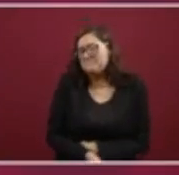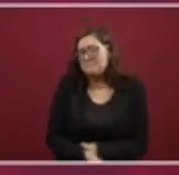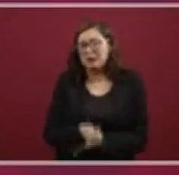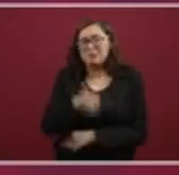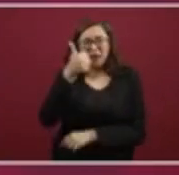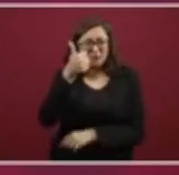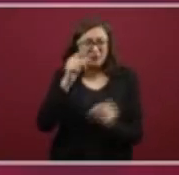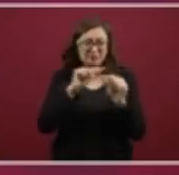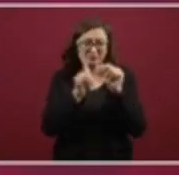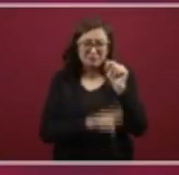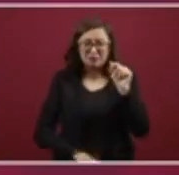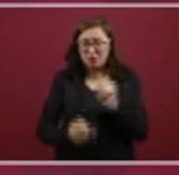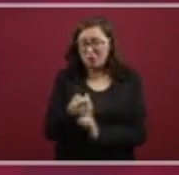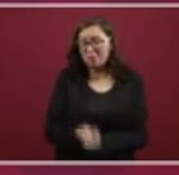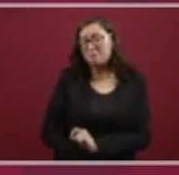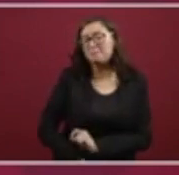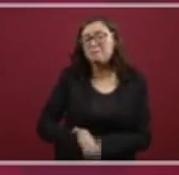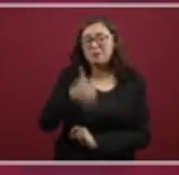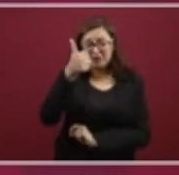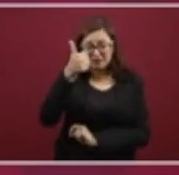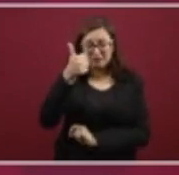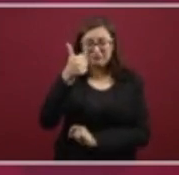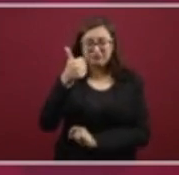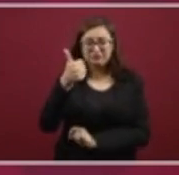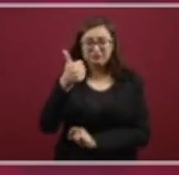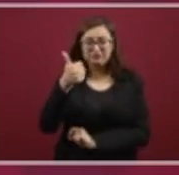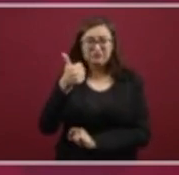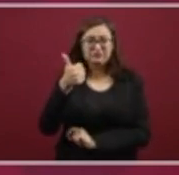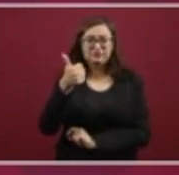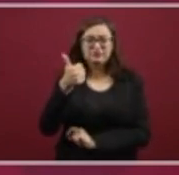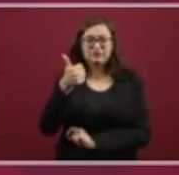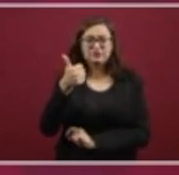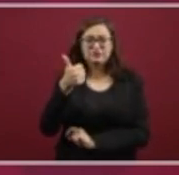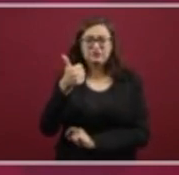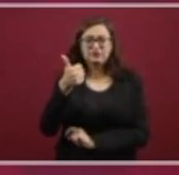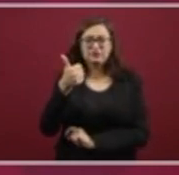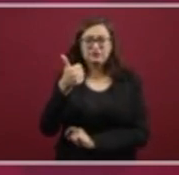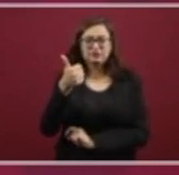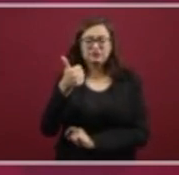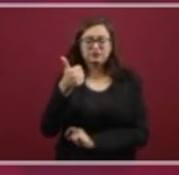México, nunca en la historia de México,